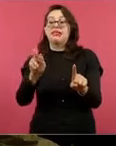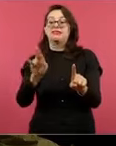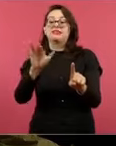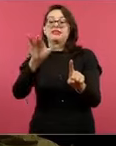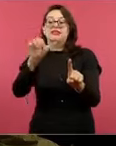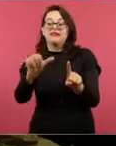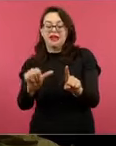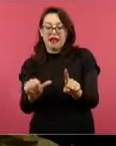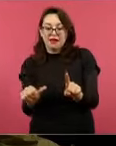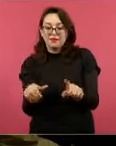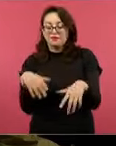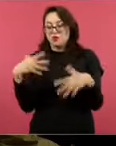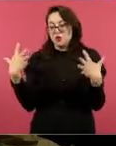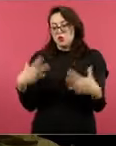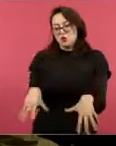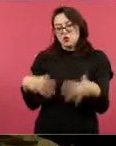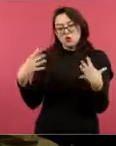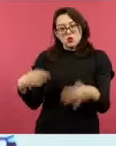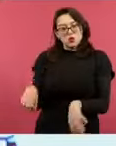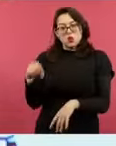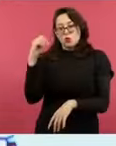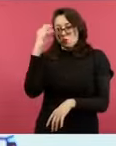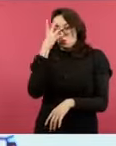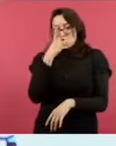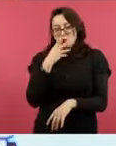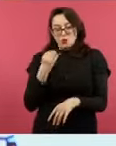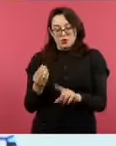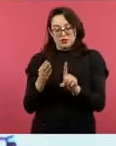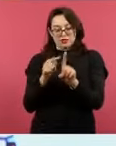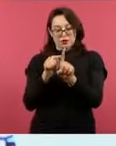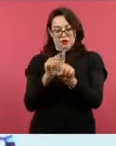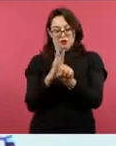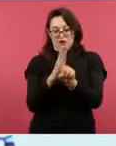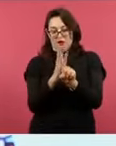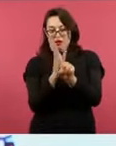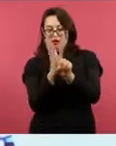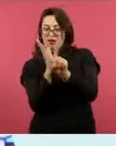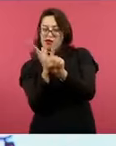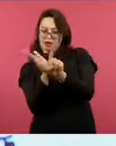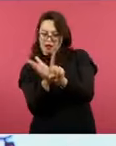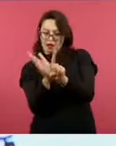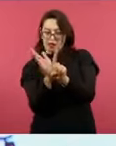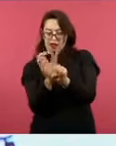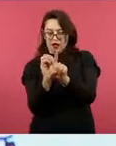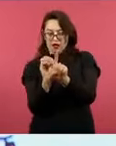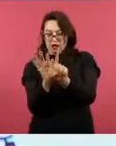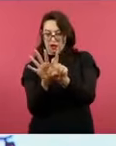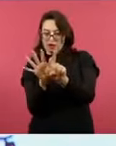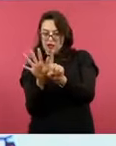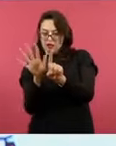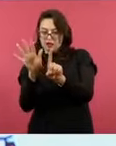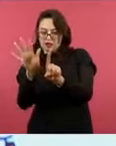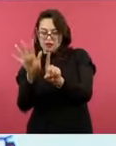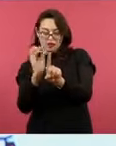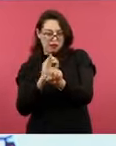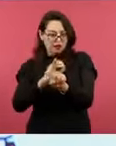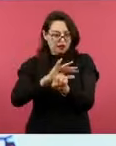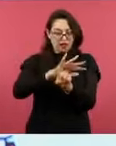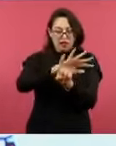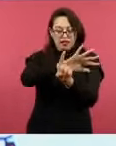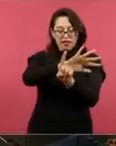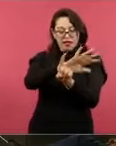además le parece encantador que lo que observa del lado izquierdo pareciera que está reflejado del lado